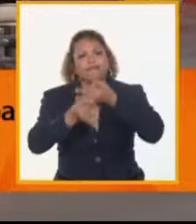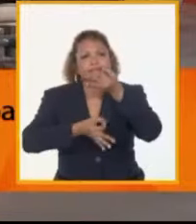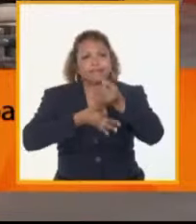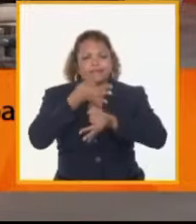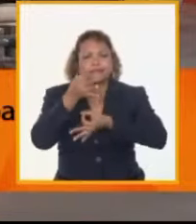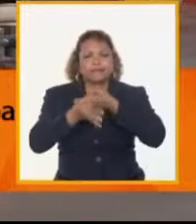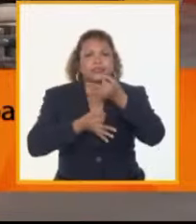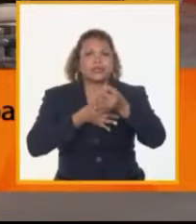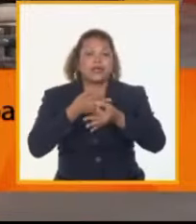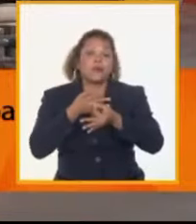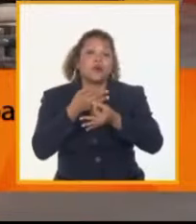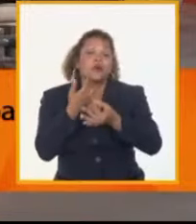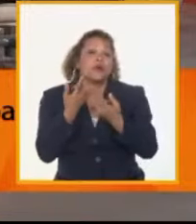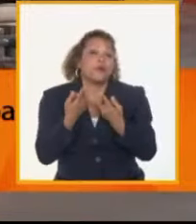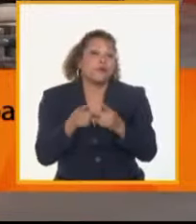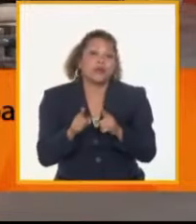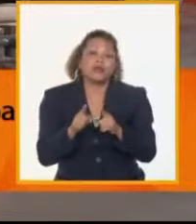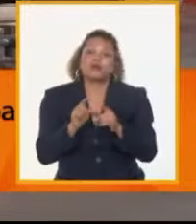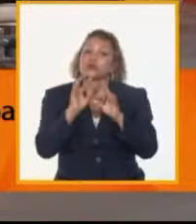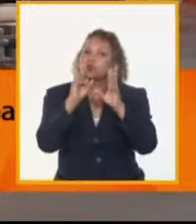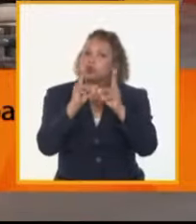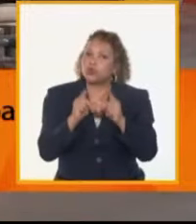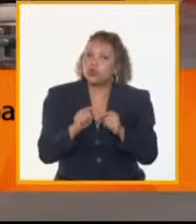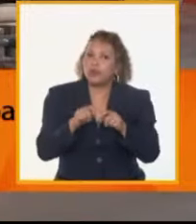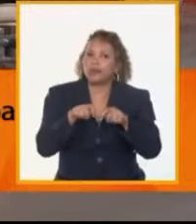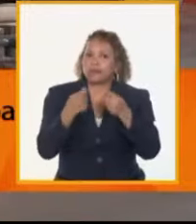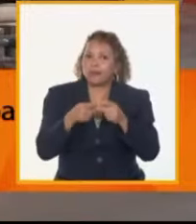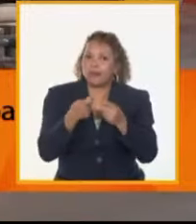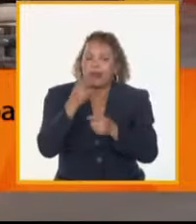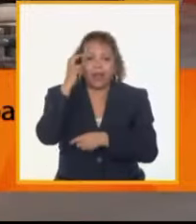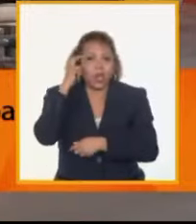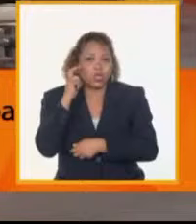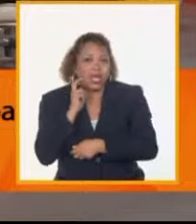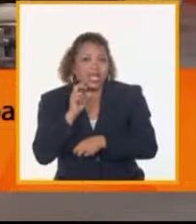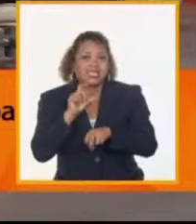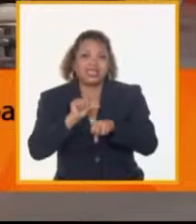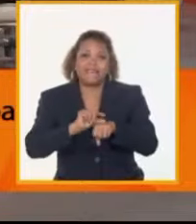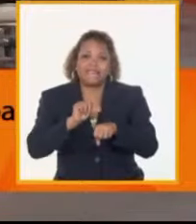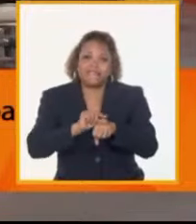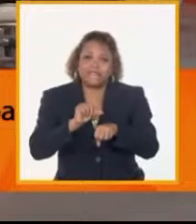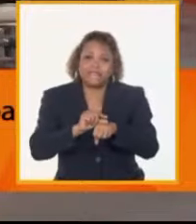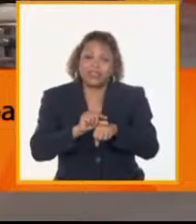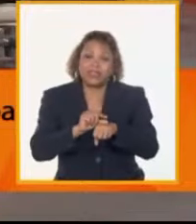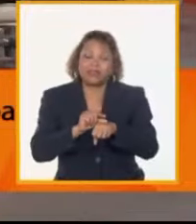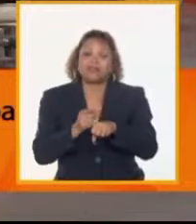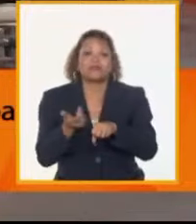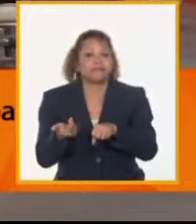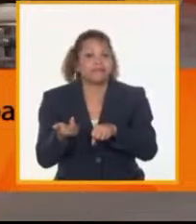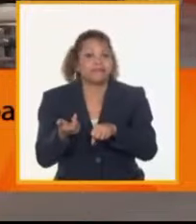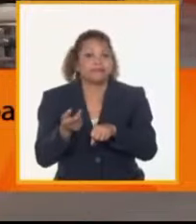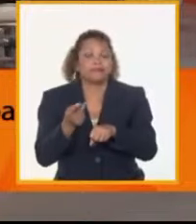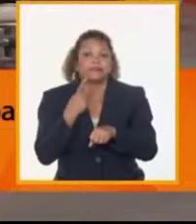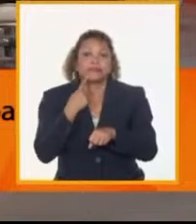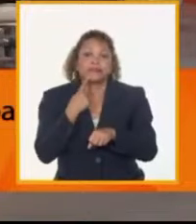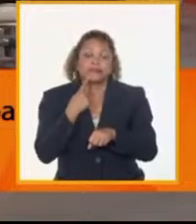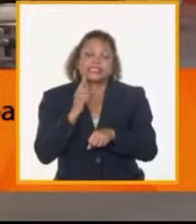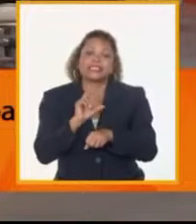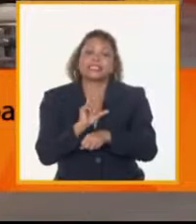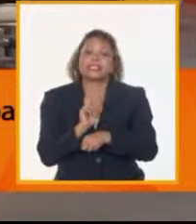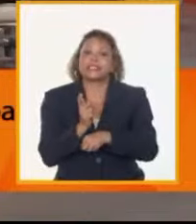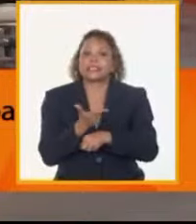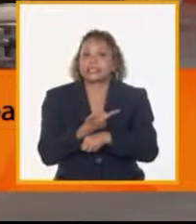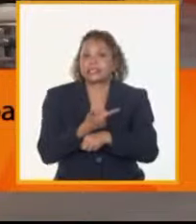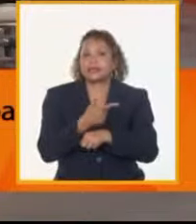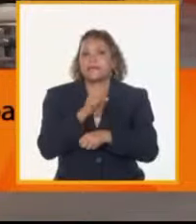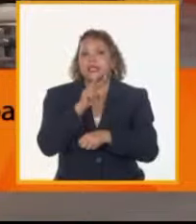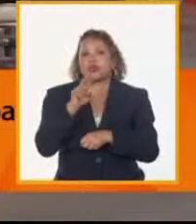que tiene, pero bueno, hay un número de roturas que son eventuales que se hace que tienen que dedicarse días, hay roturas que salen 24, 48 horas, y es por